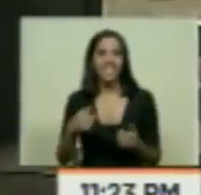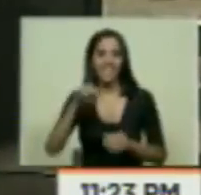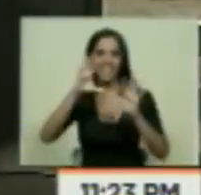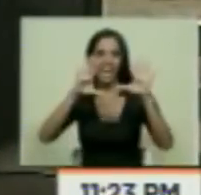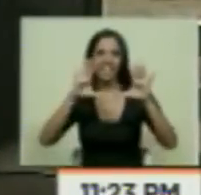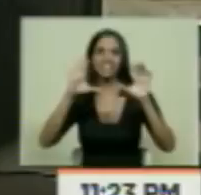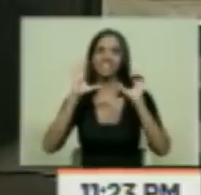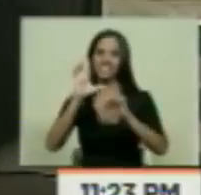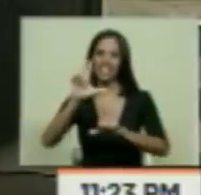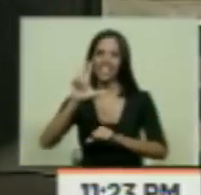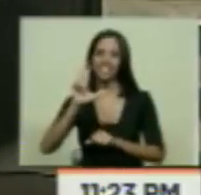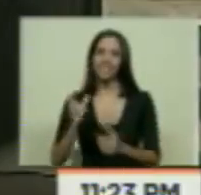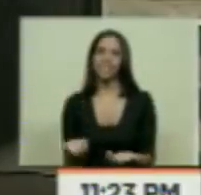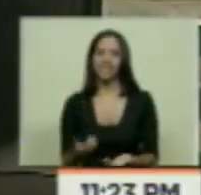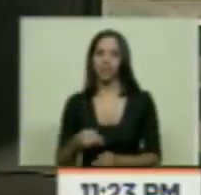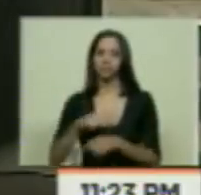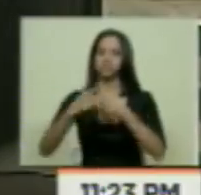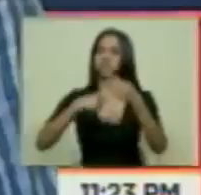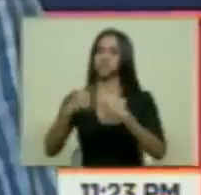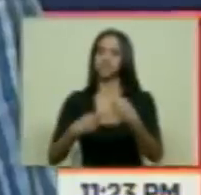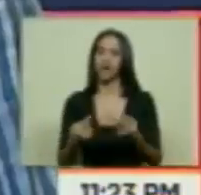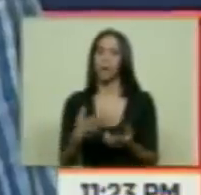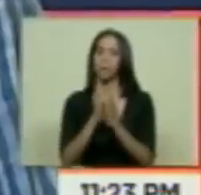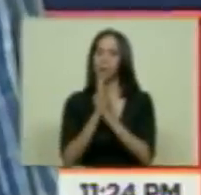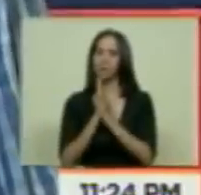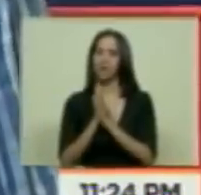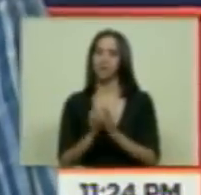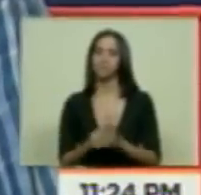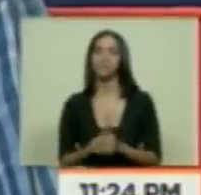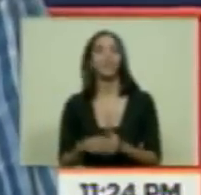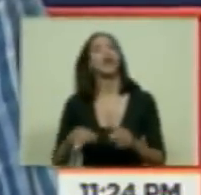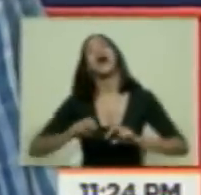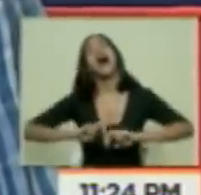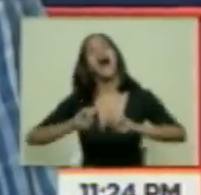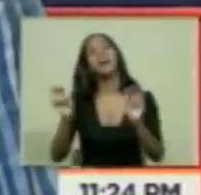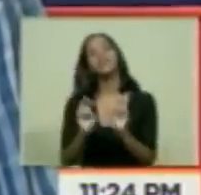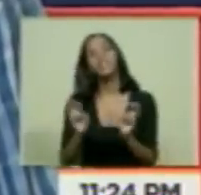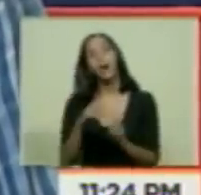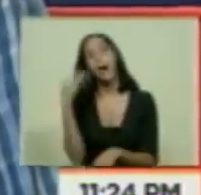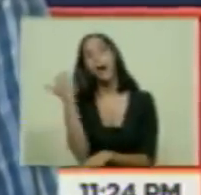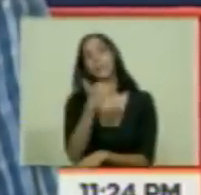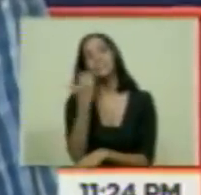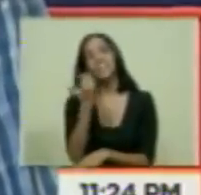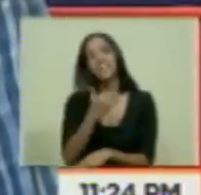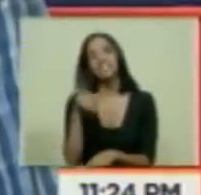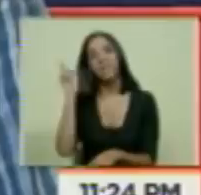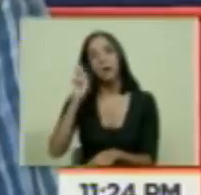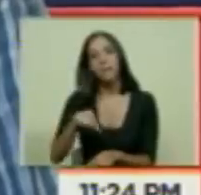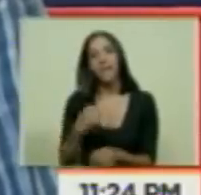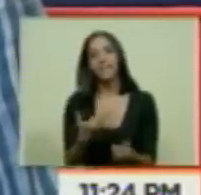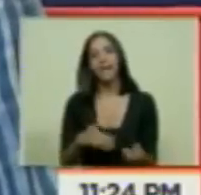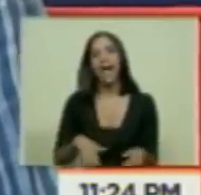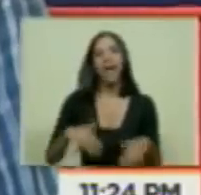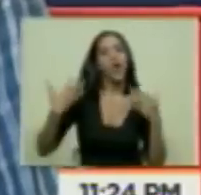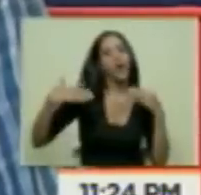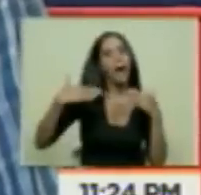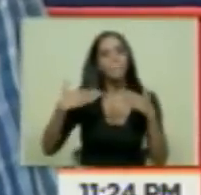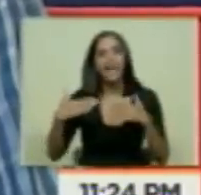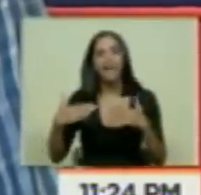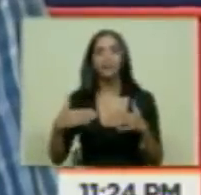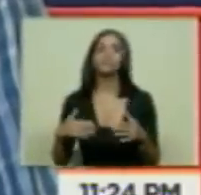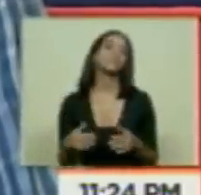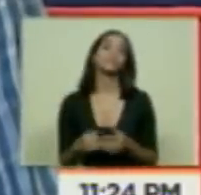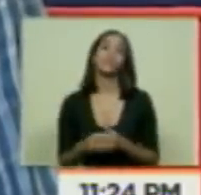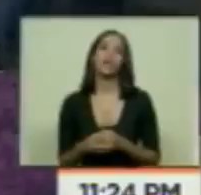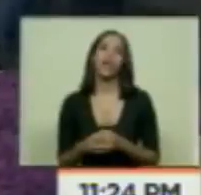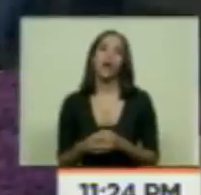Yo tengo como tres. Que no le tiraste a Vico. Por favor, tú sabes que hay un tema que escucha risa, eso lo dedico a los raperos siempre. Que uno